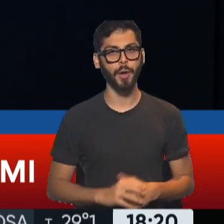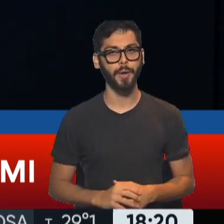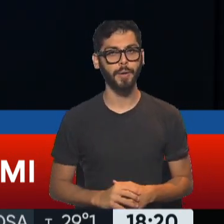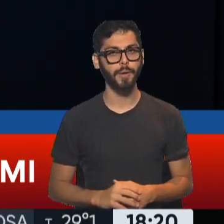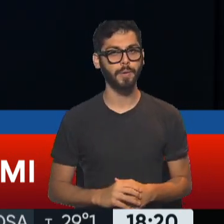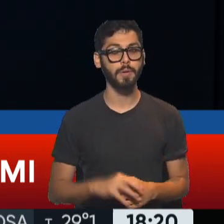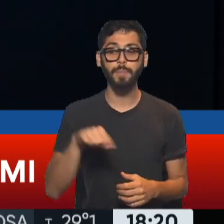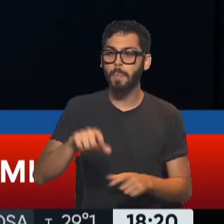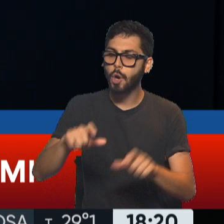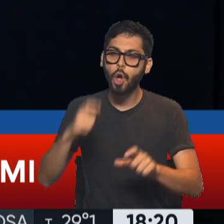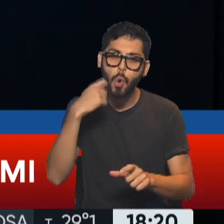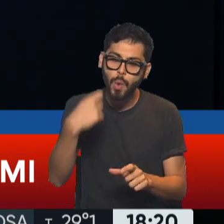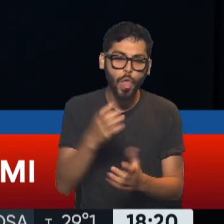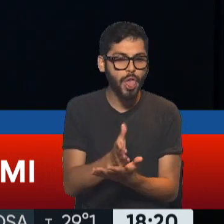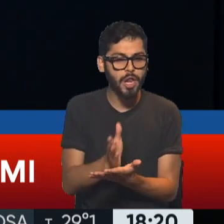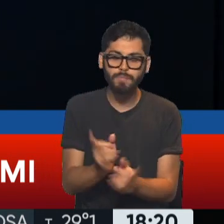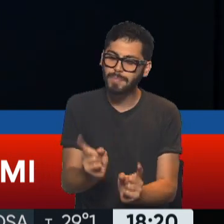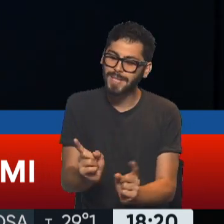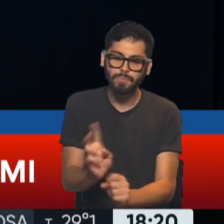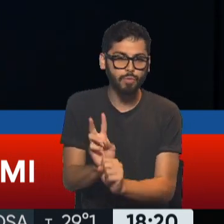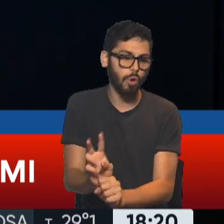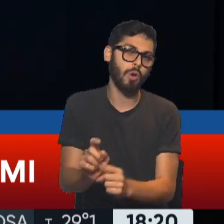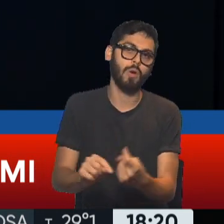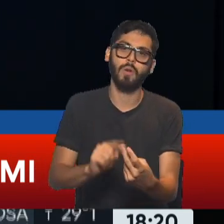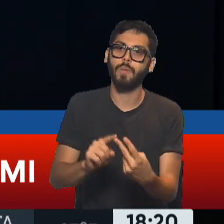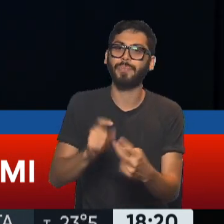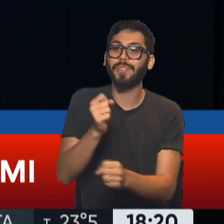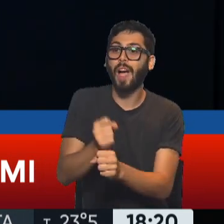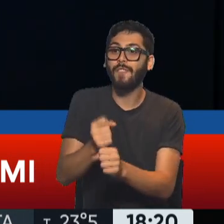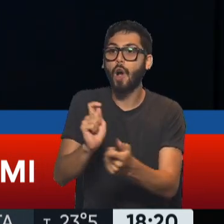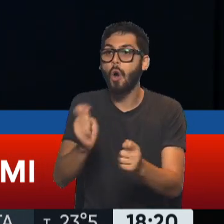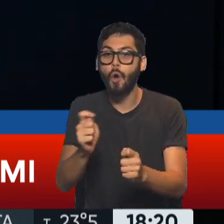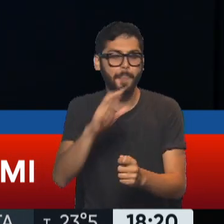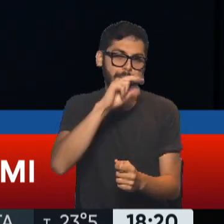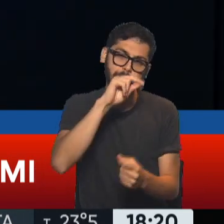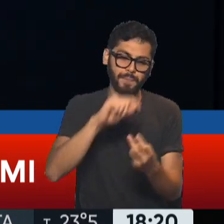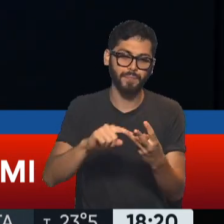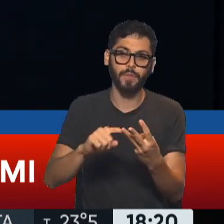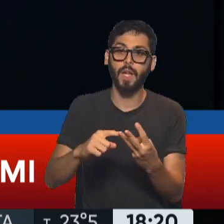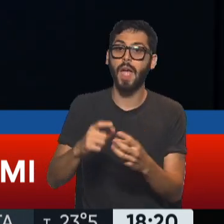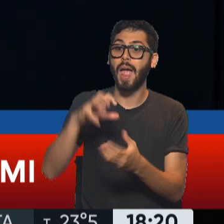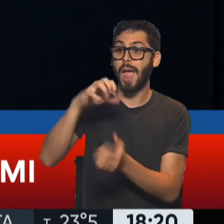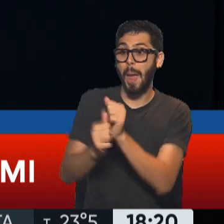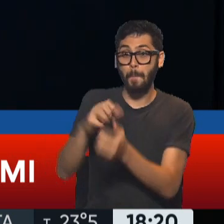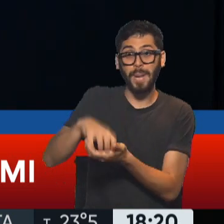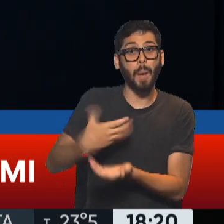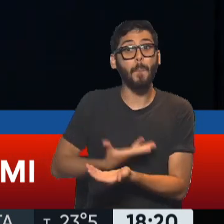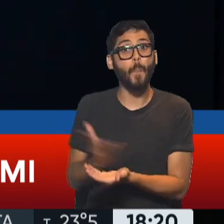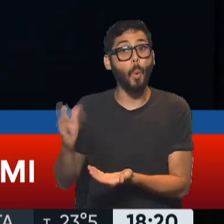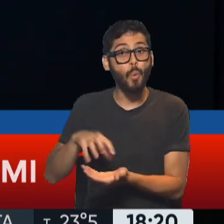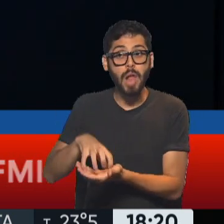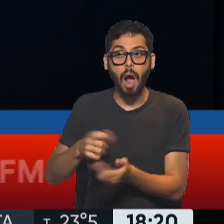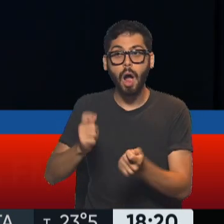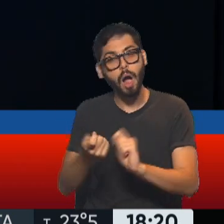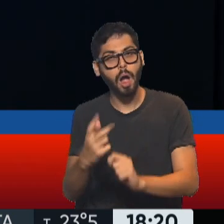los derechos de nuestros jubilados y jubiladas, no hay ninguna reforma laboral, no hay ninguna privatización de empresas públicas. Por el